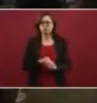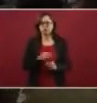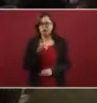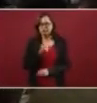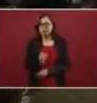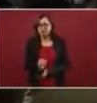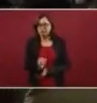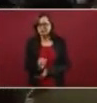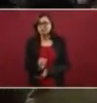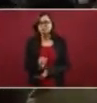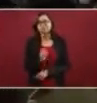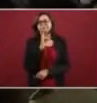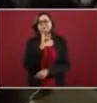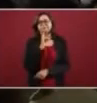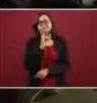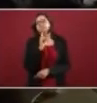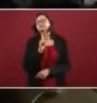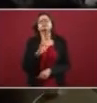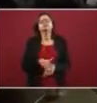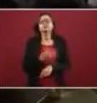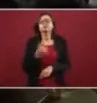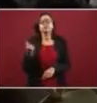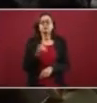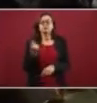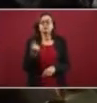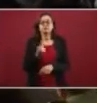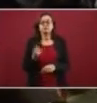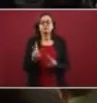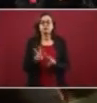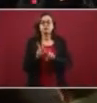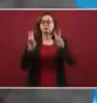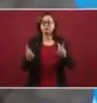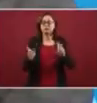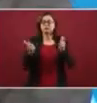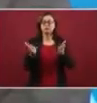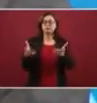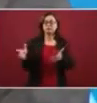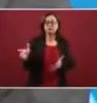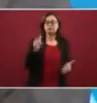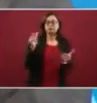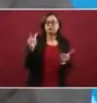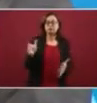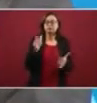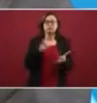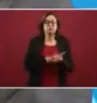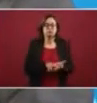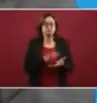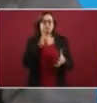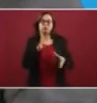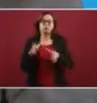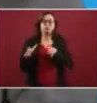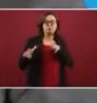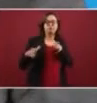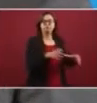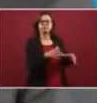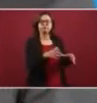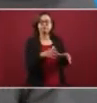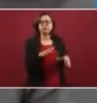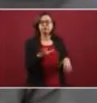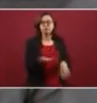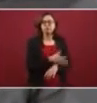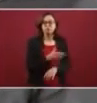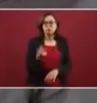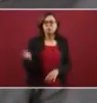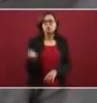Aquí el fenómeno de acumulación de capital en unas cuantas manos se